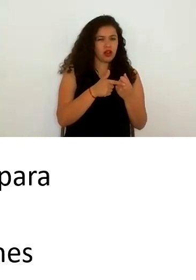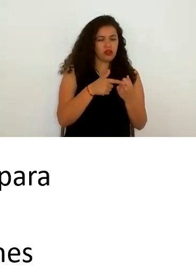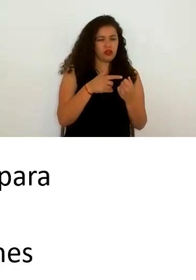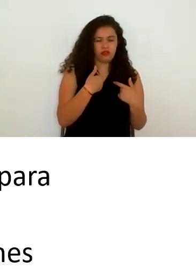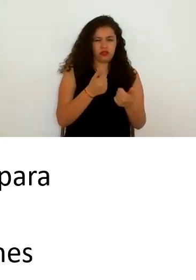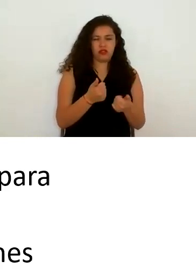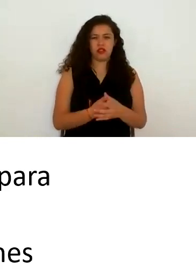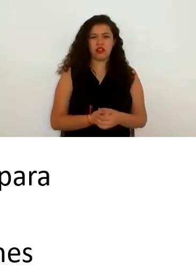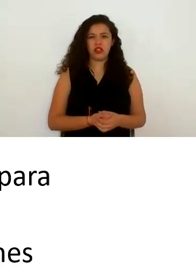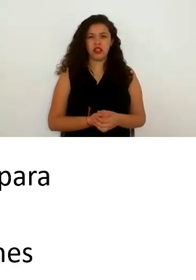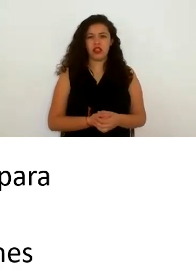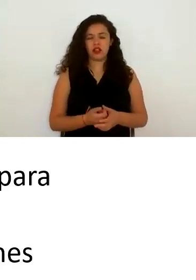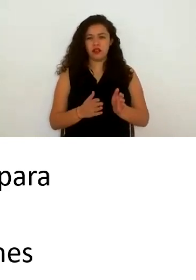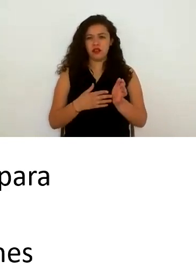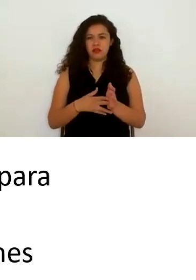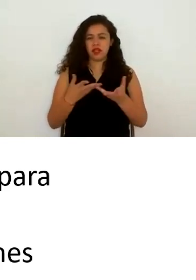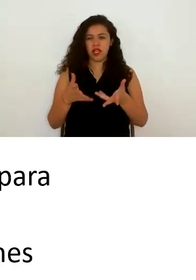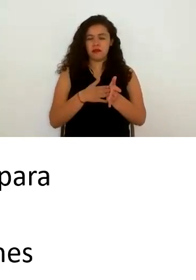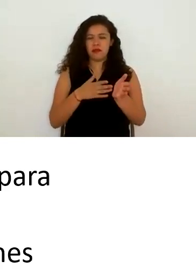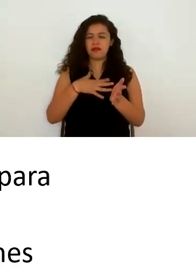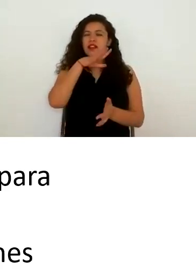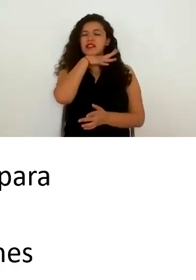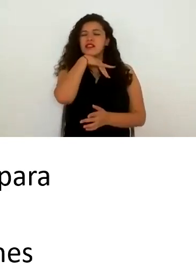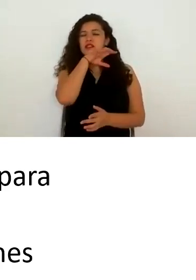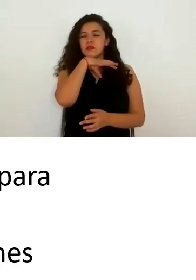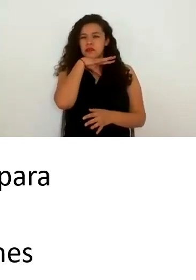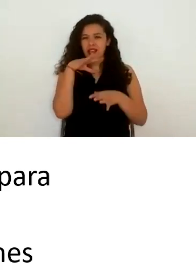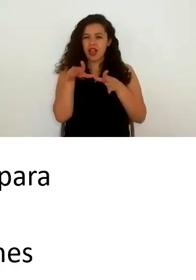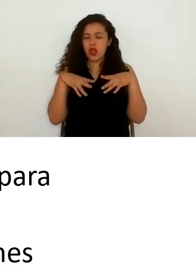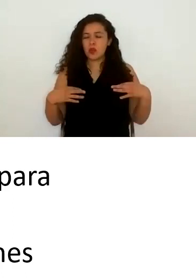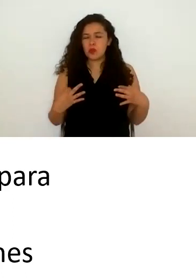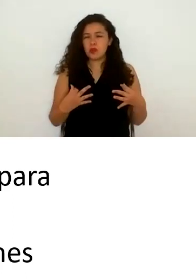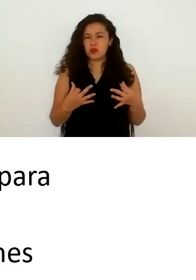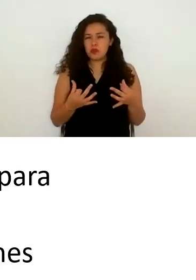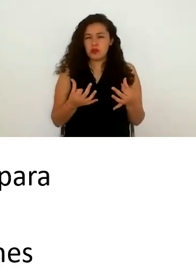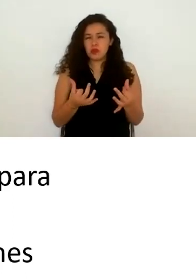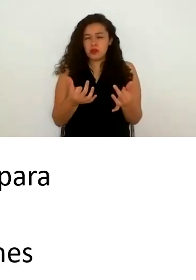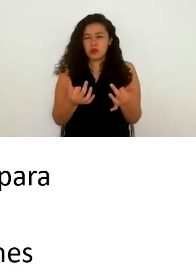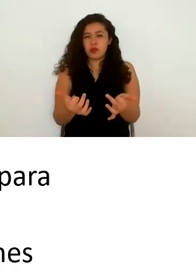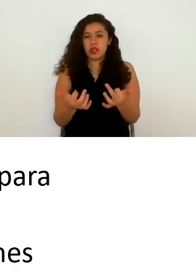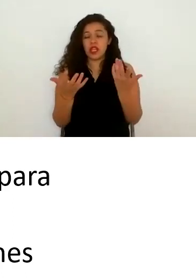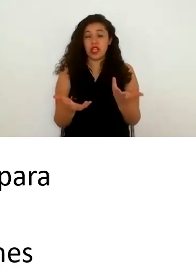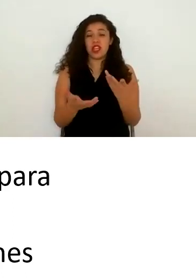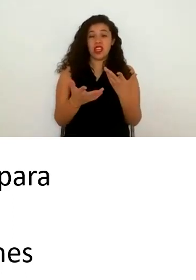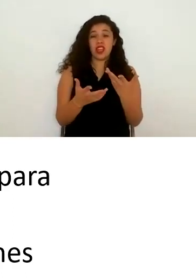unas hojas como papel cebolla, que a lo largo del tiempo la tinta se